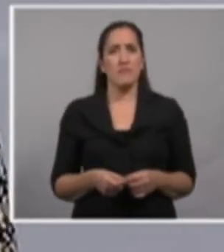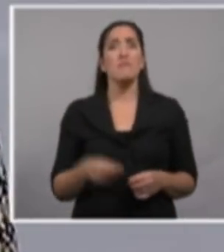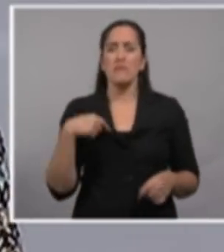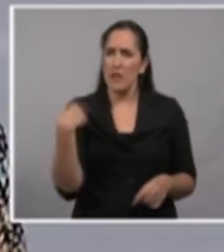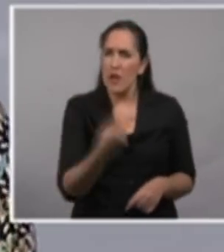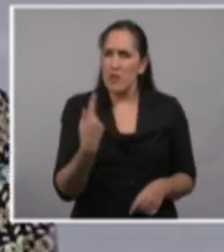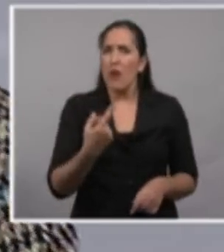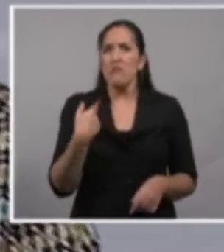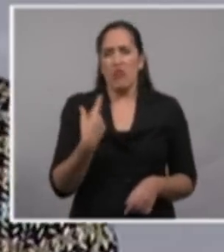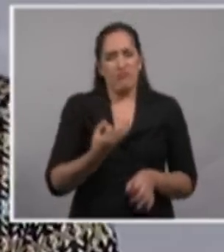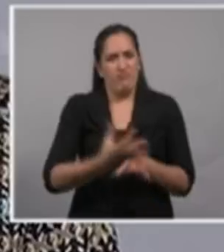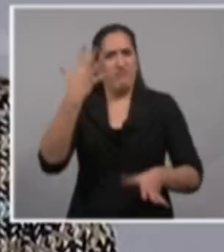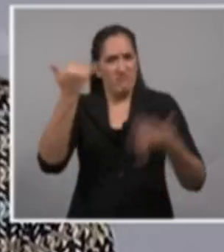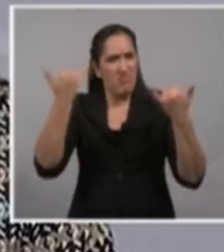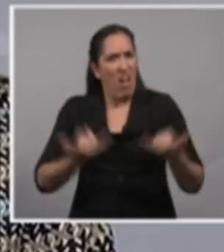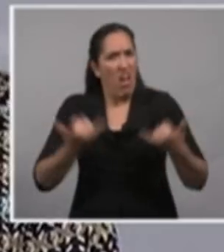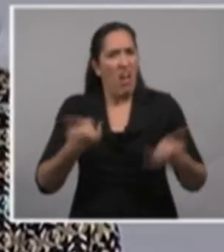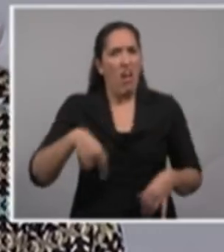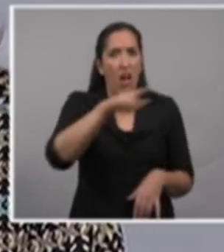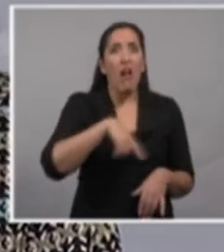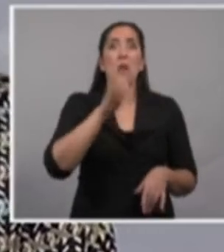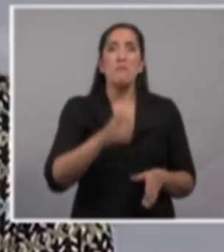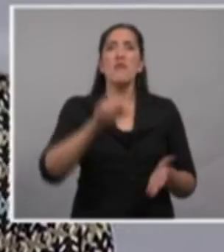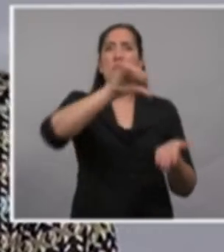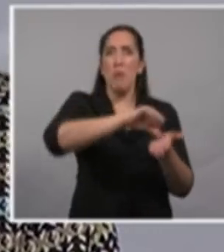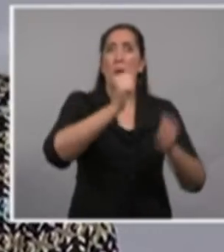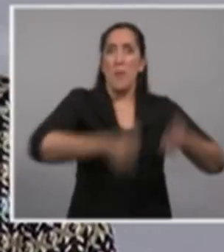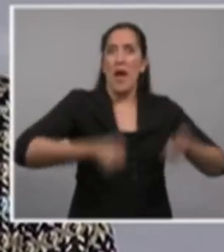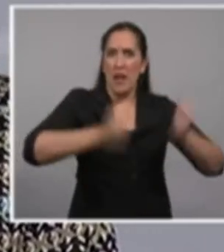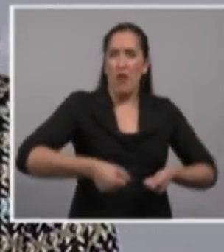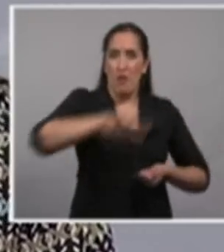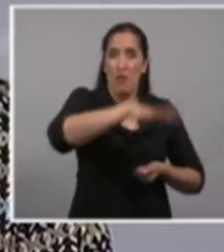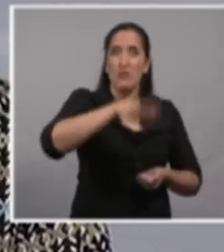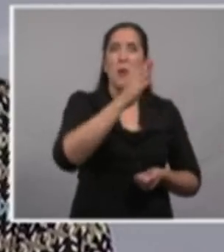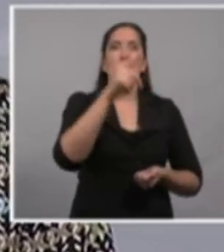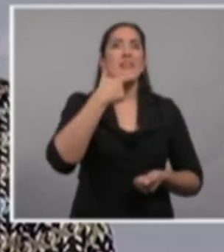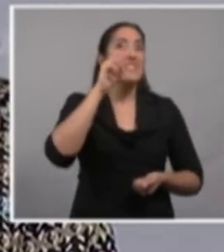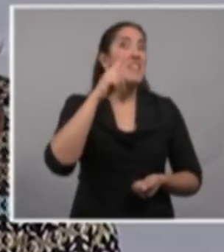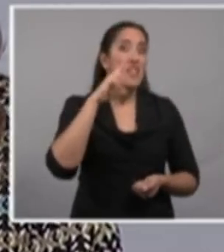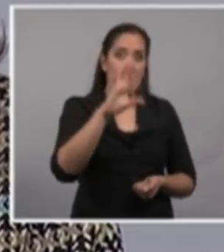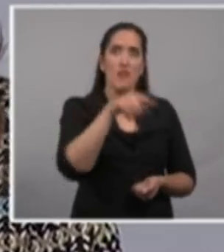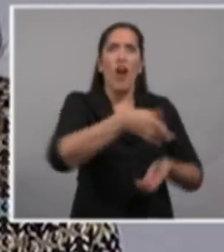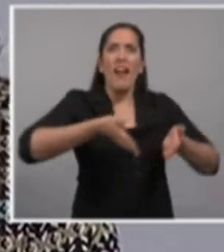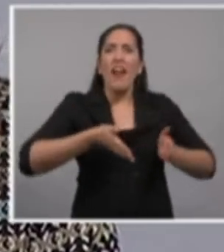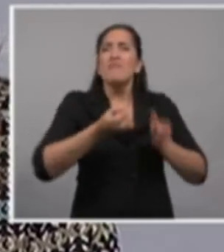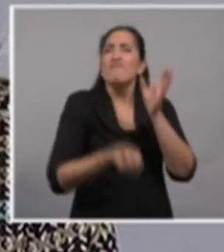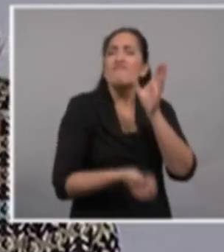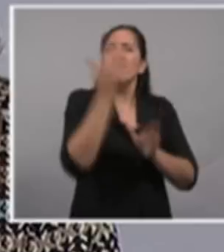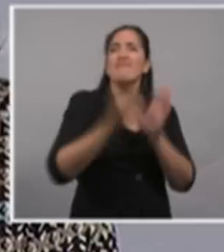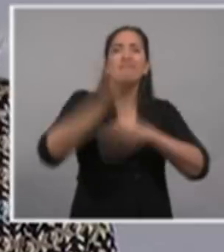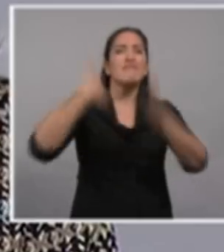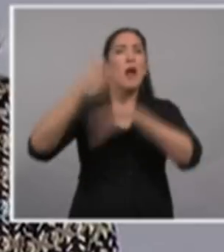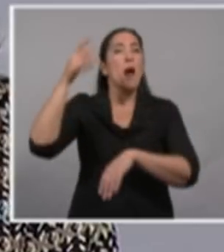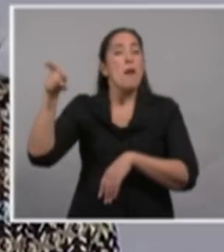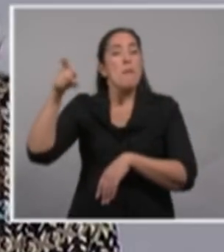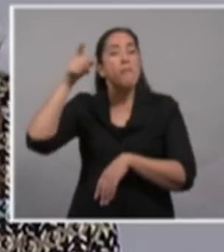tenemos expertise. Ahí en el Balseiro, en Bariloche, donde nació en épocas de Perón el